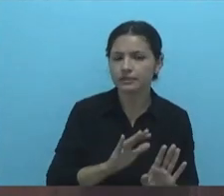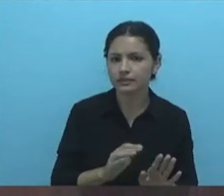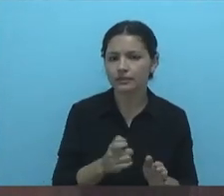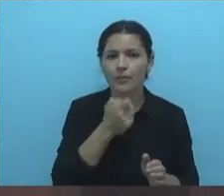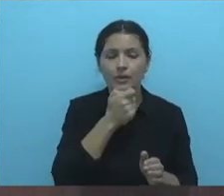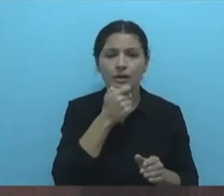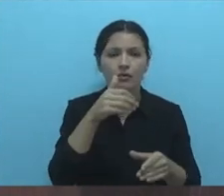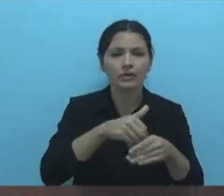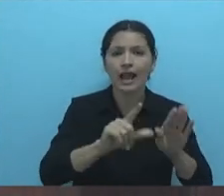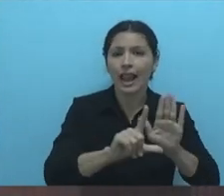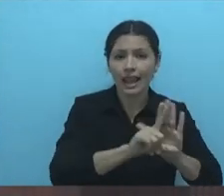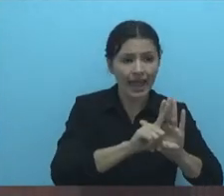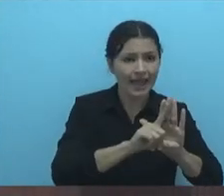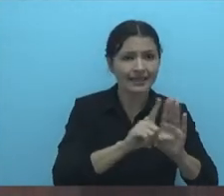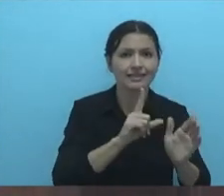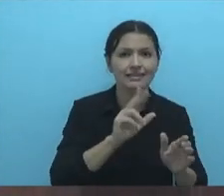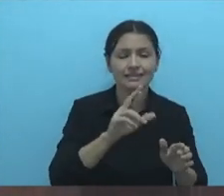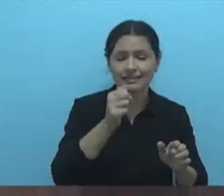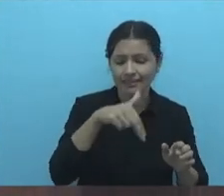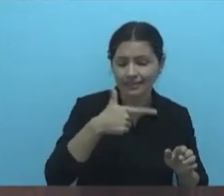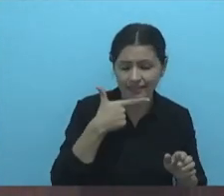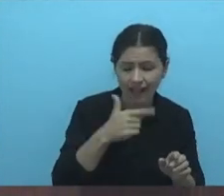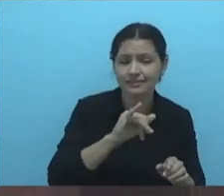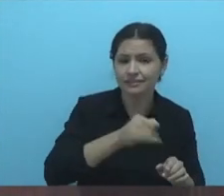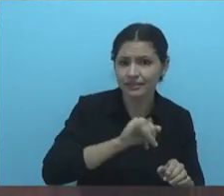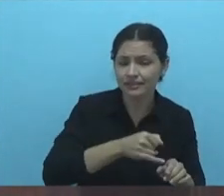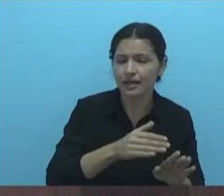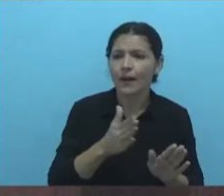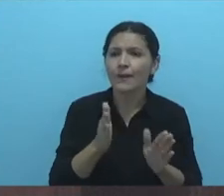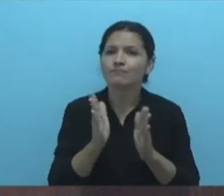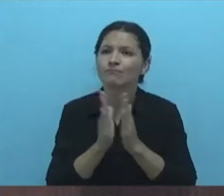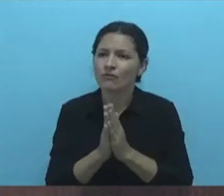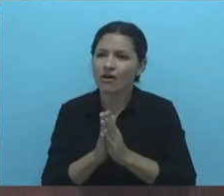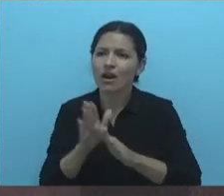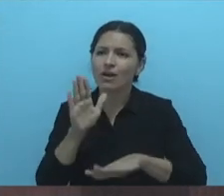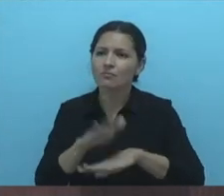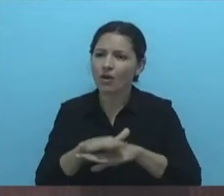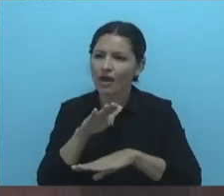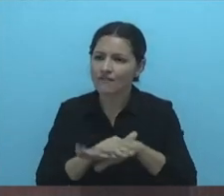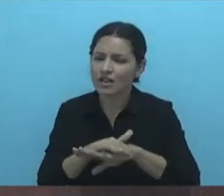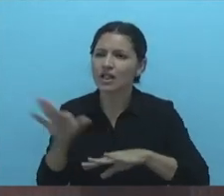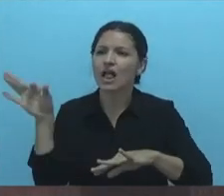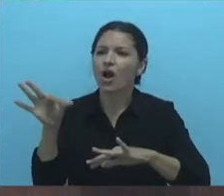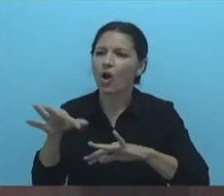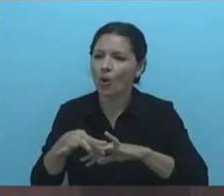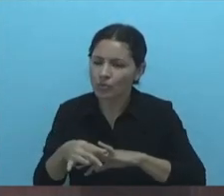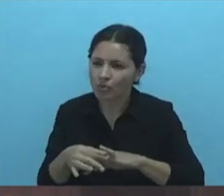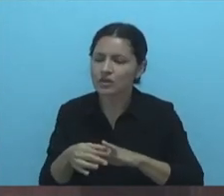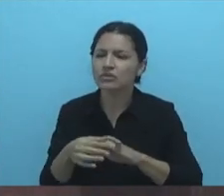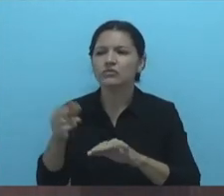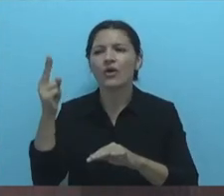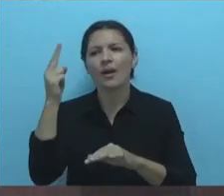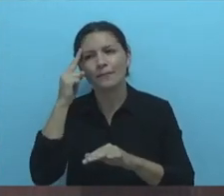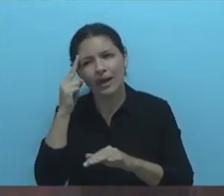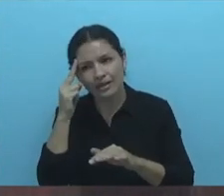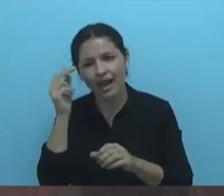caso de la votación de esta ley el día de hoy también quiero hacer un llamado y un pedido de responsabilidad de compromiso de cumplimiento de los